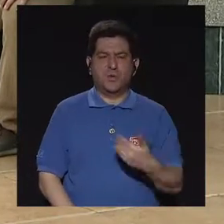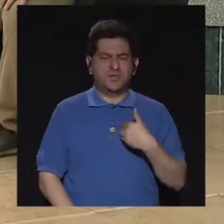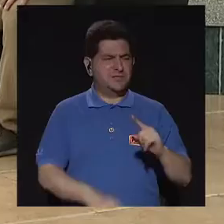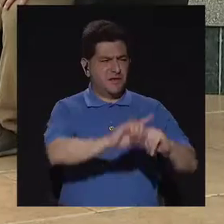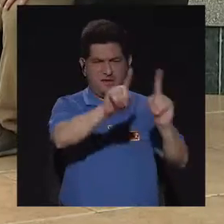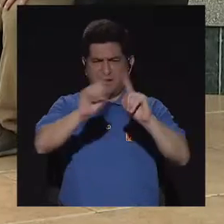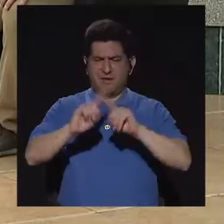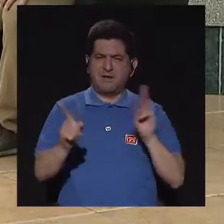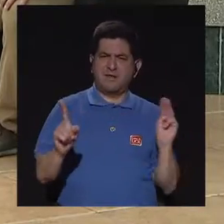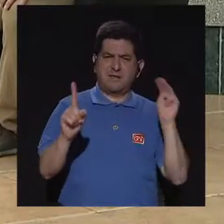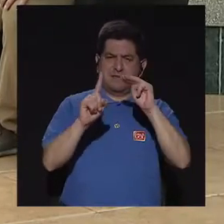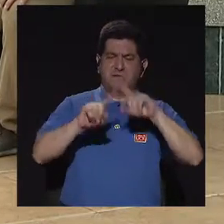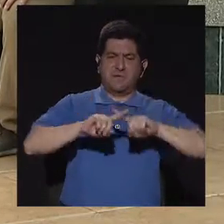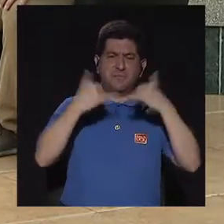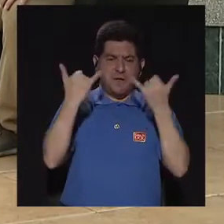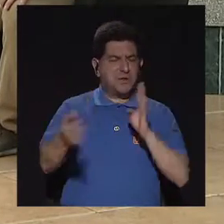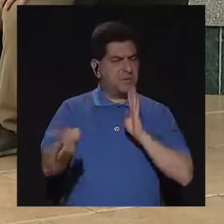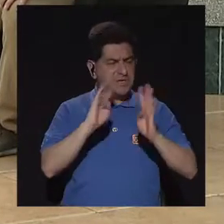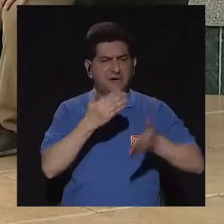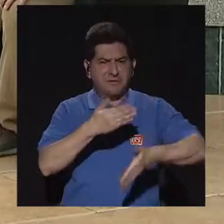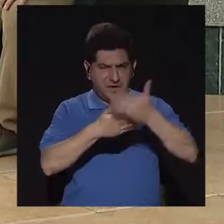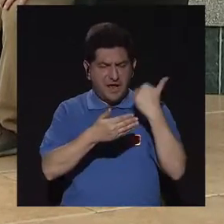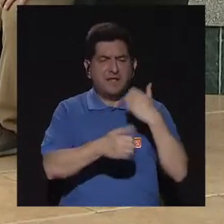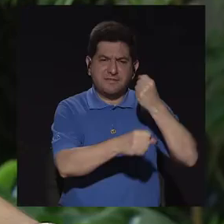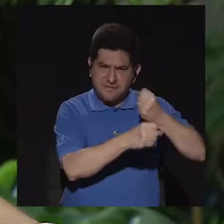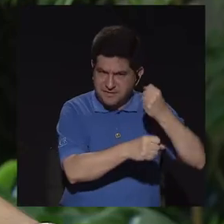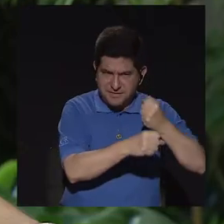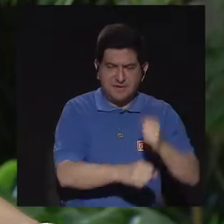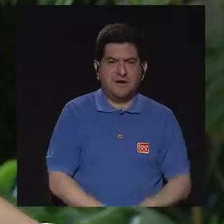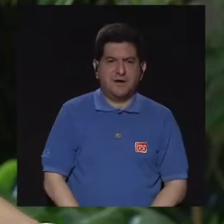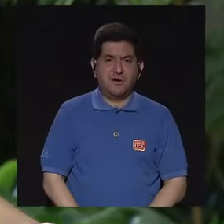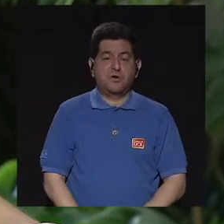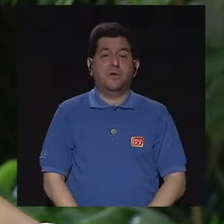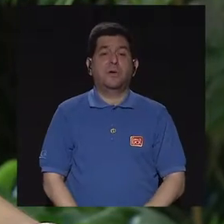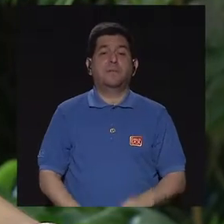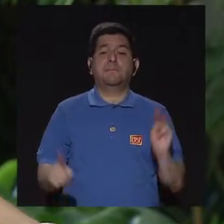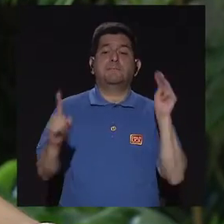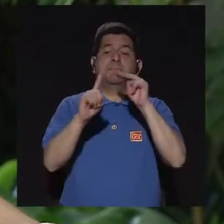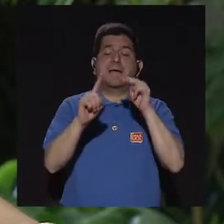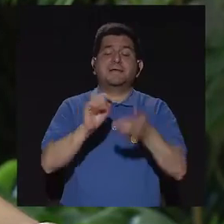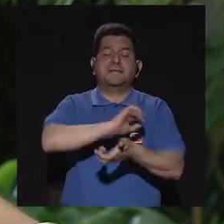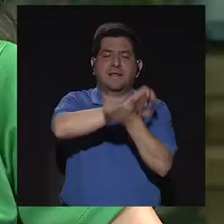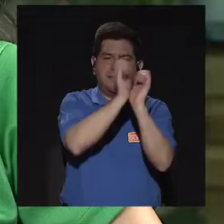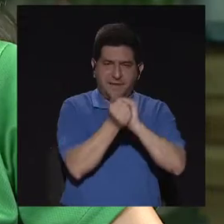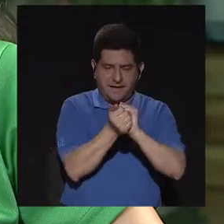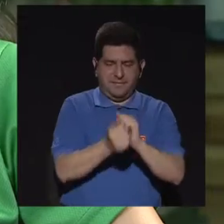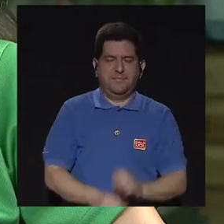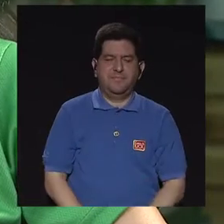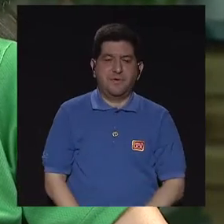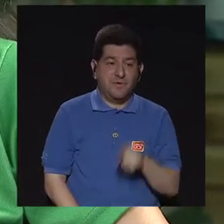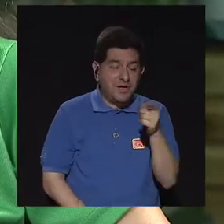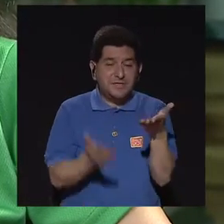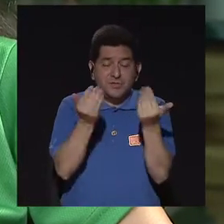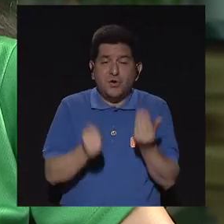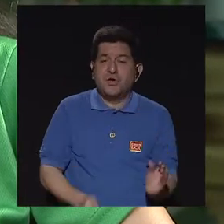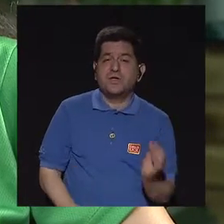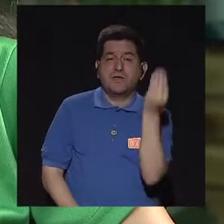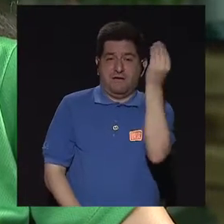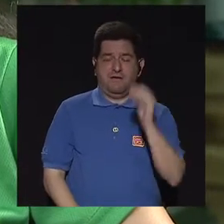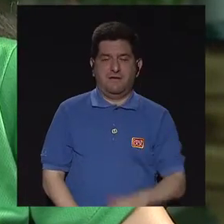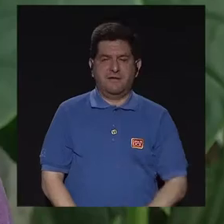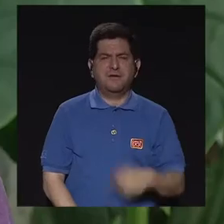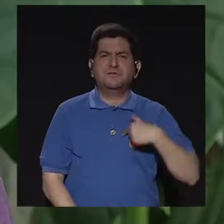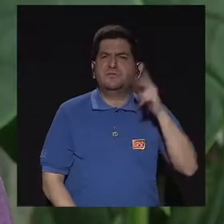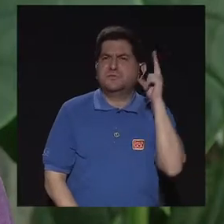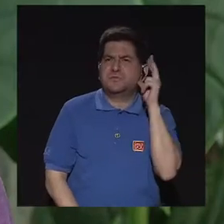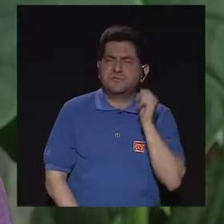tiene muchas metas, pero yo creo que ya hemos mencionado bastante el laboral. Tienen metas de cambio. Hay muchos jóvenes que su meta es cambiar. Yo he escuchado mucha